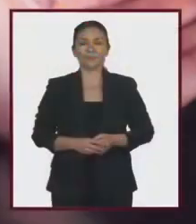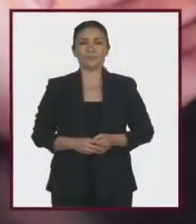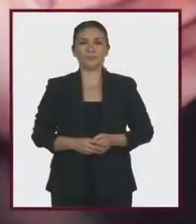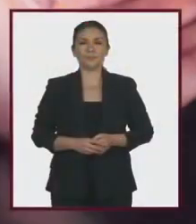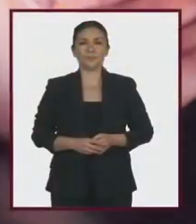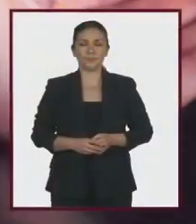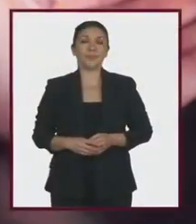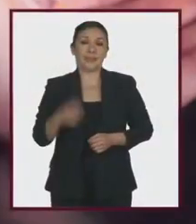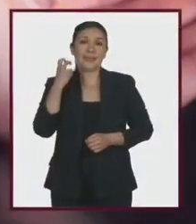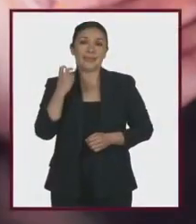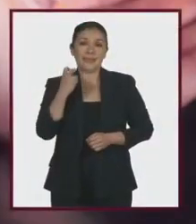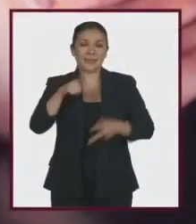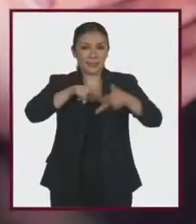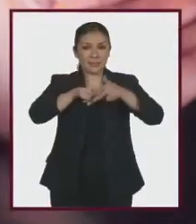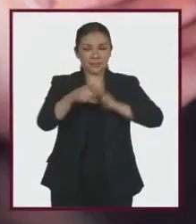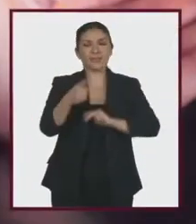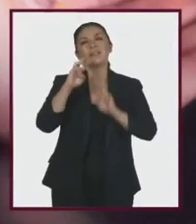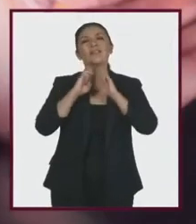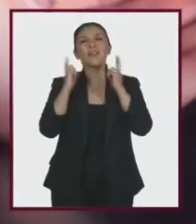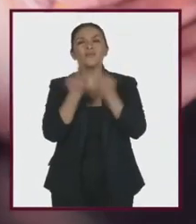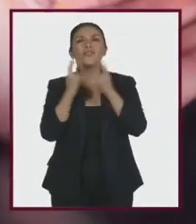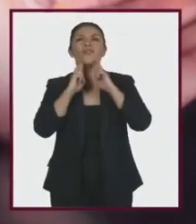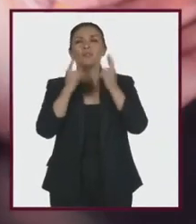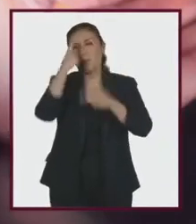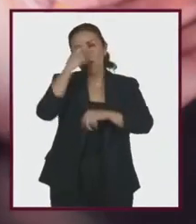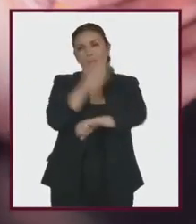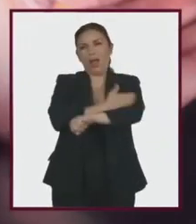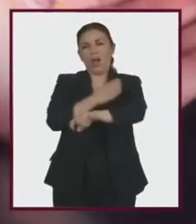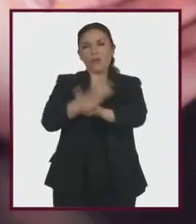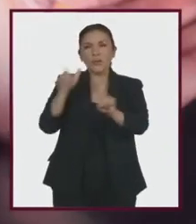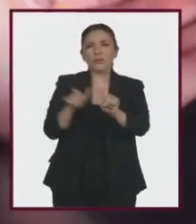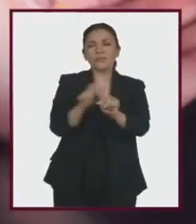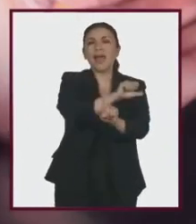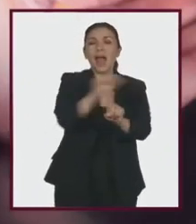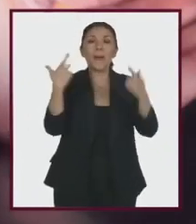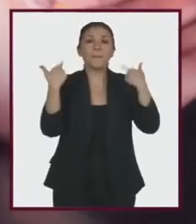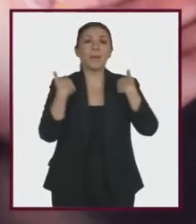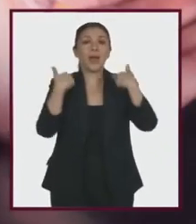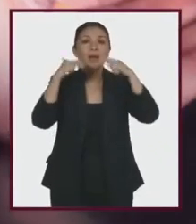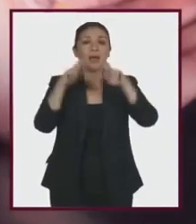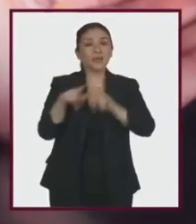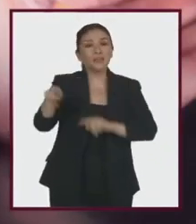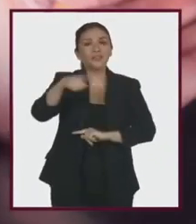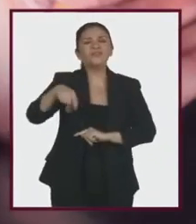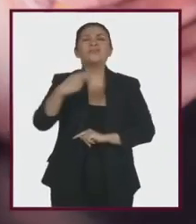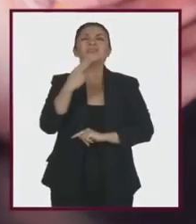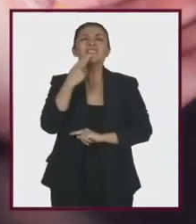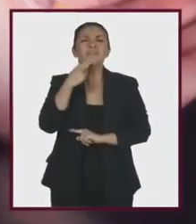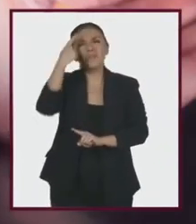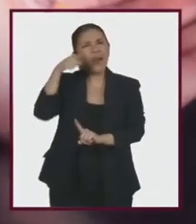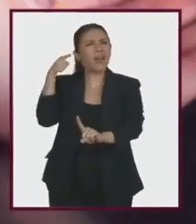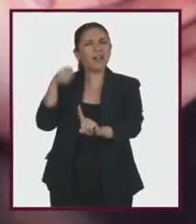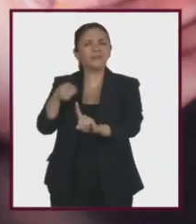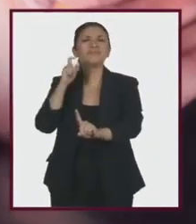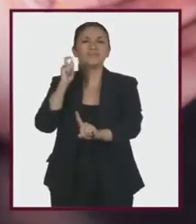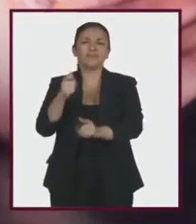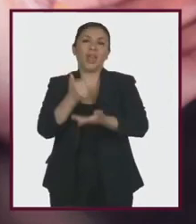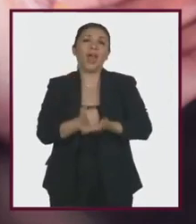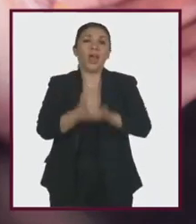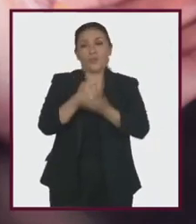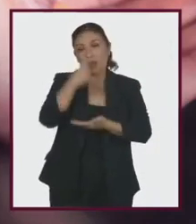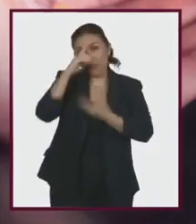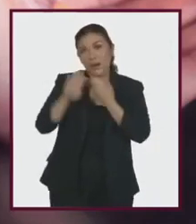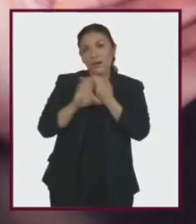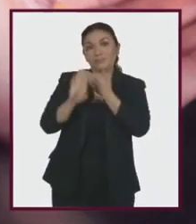Esta es una serie de sesiones de acompañamiento para las y los docentes que tiene como objetivo contribuir a la prevención